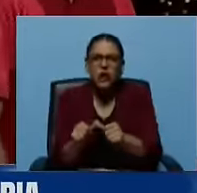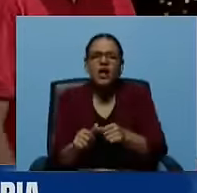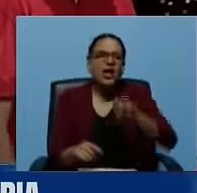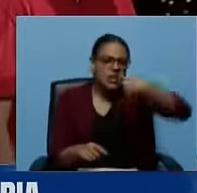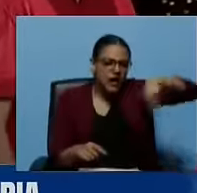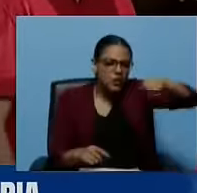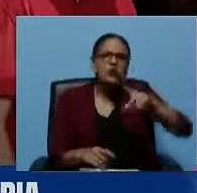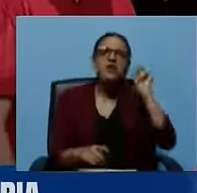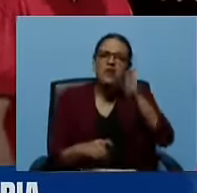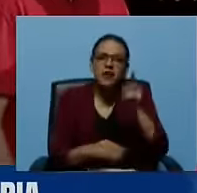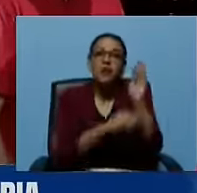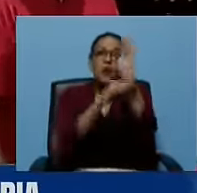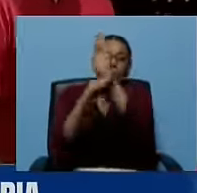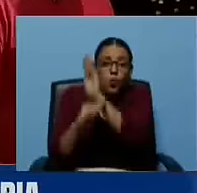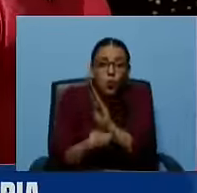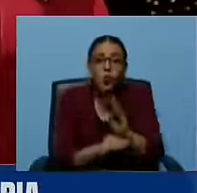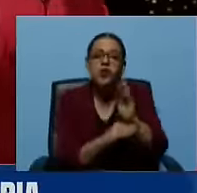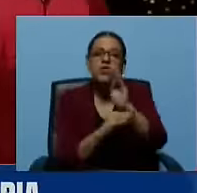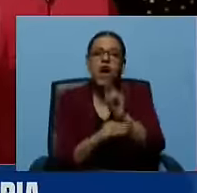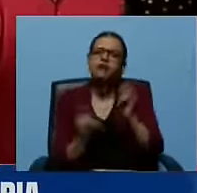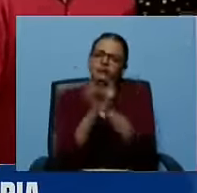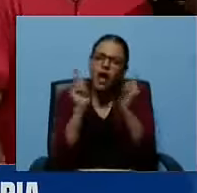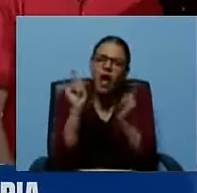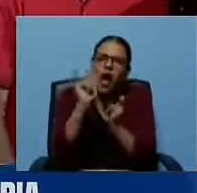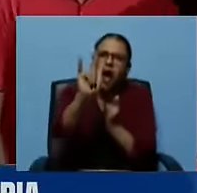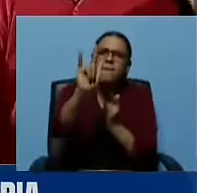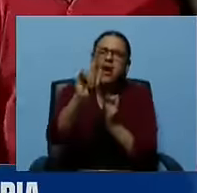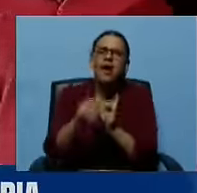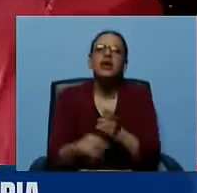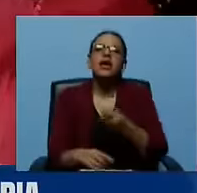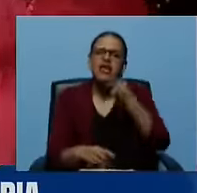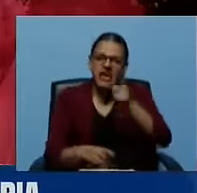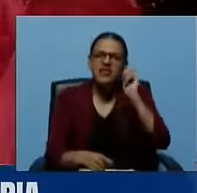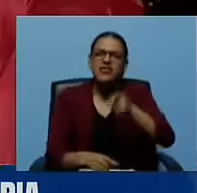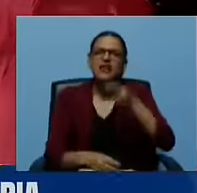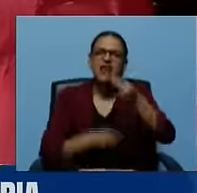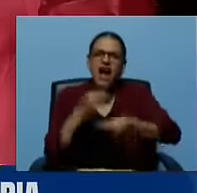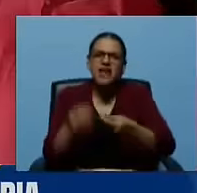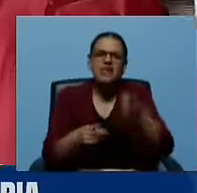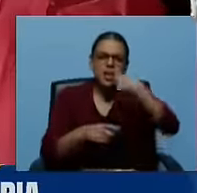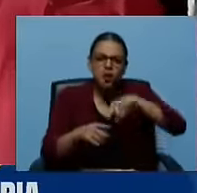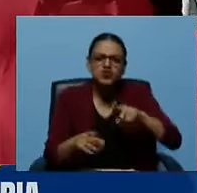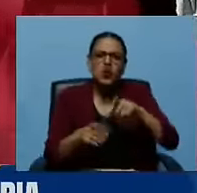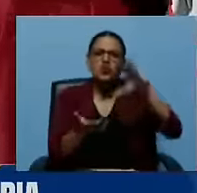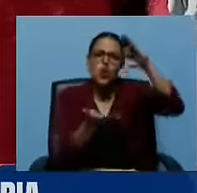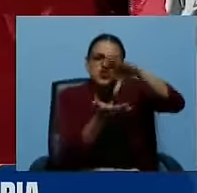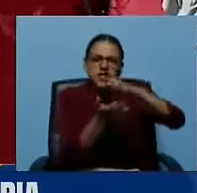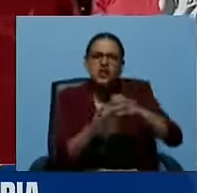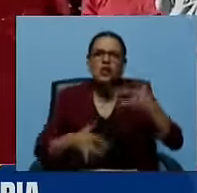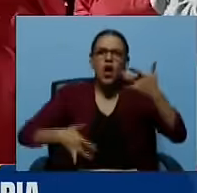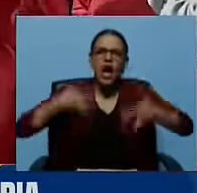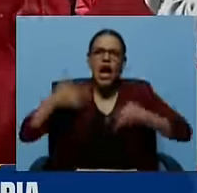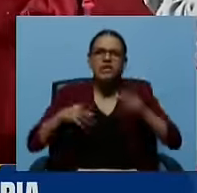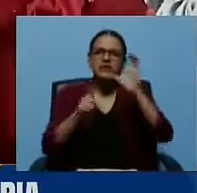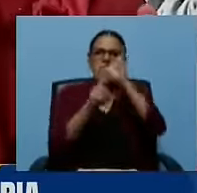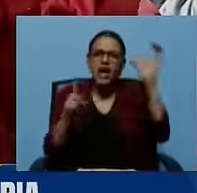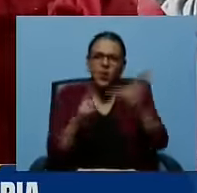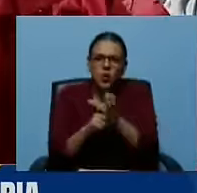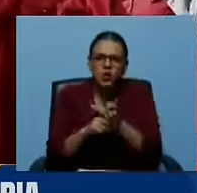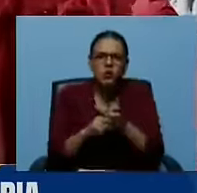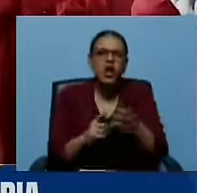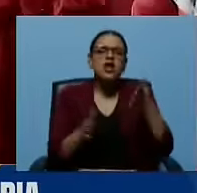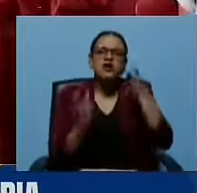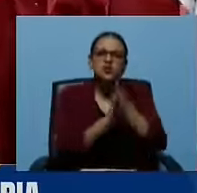deben cuidar, amar y que sea el centro para actividades culturales,